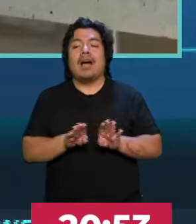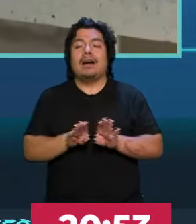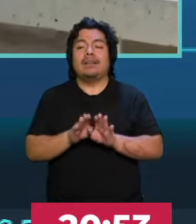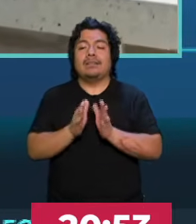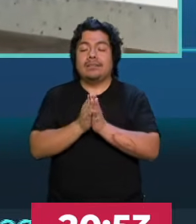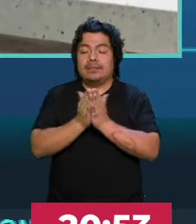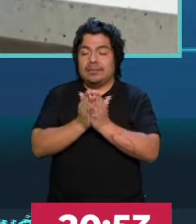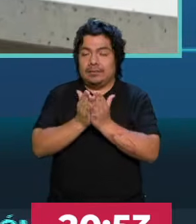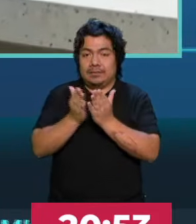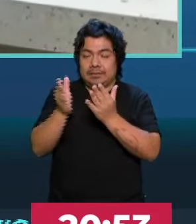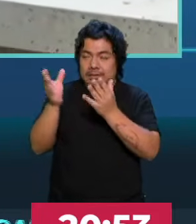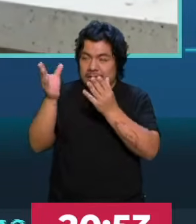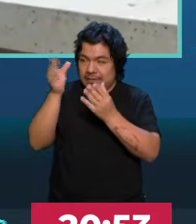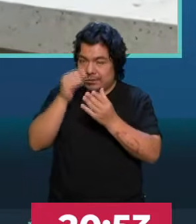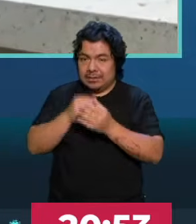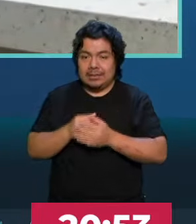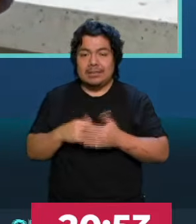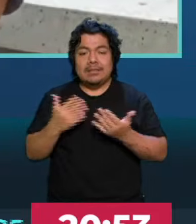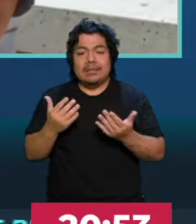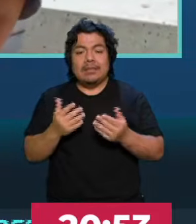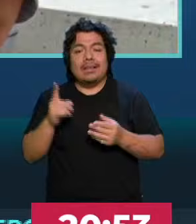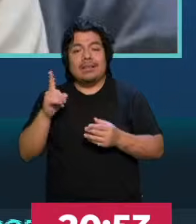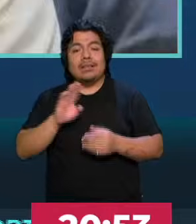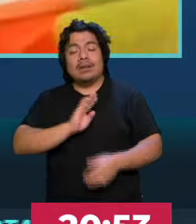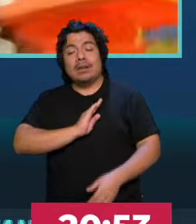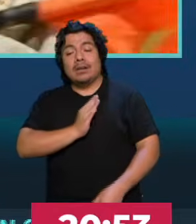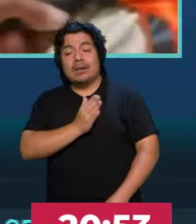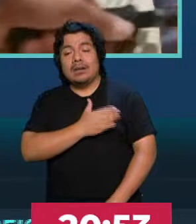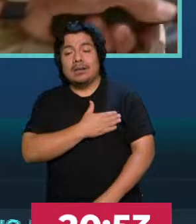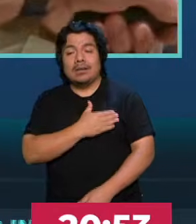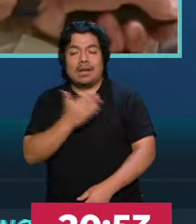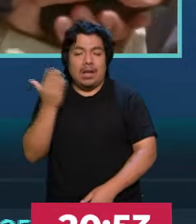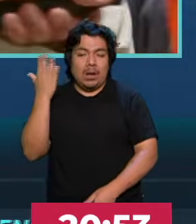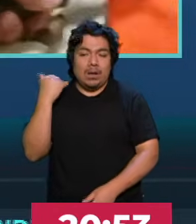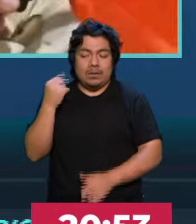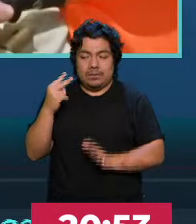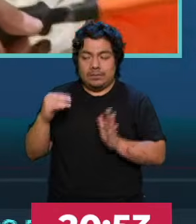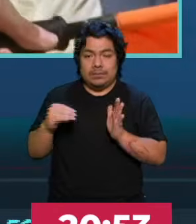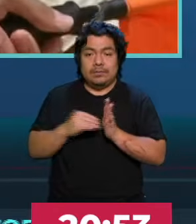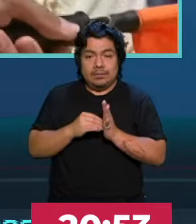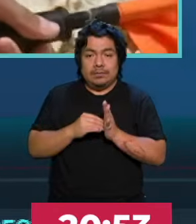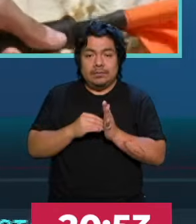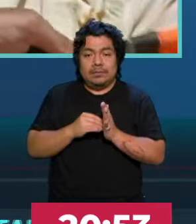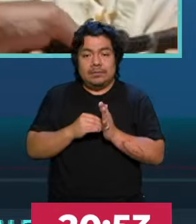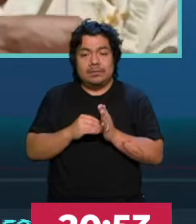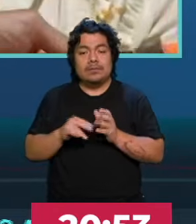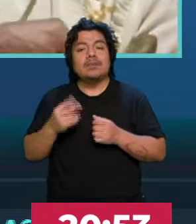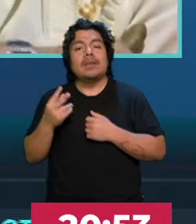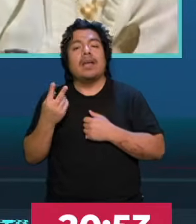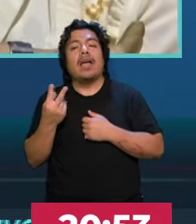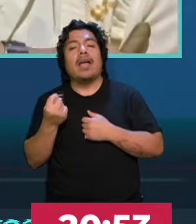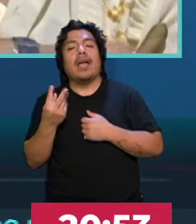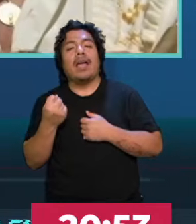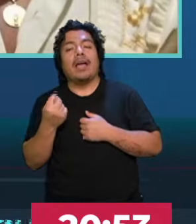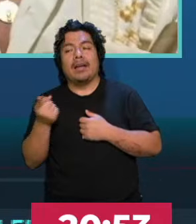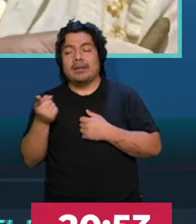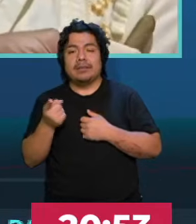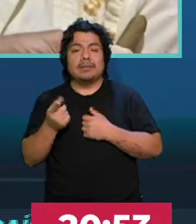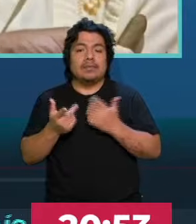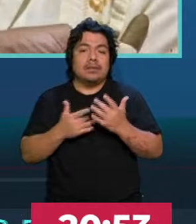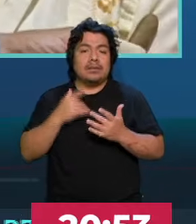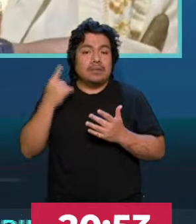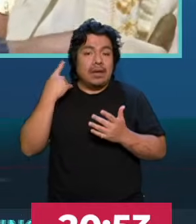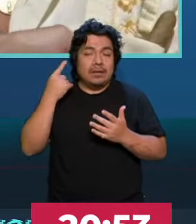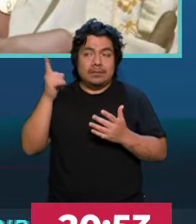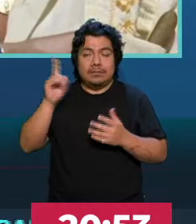da ese cuento y que se hizo en España en los jóvenes 2000. En un momento de la televisión y del